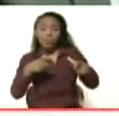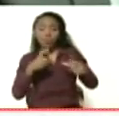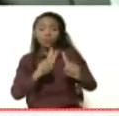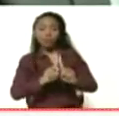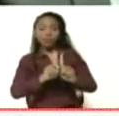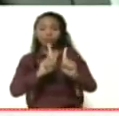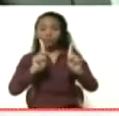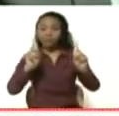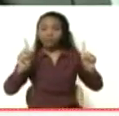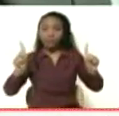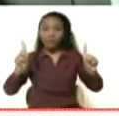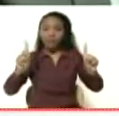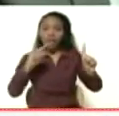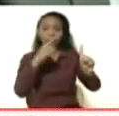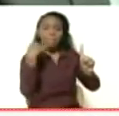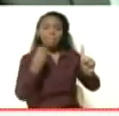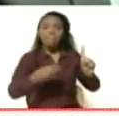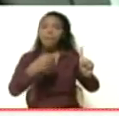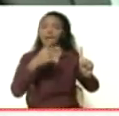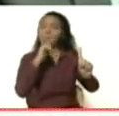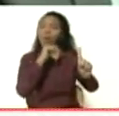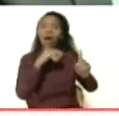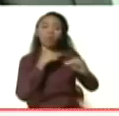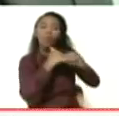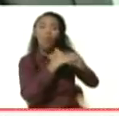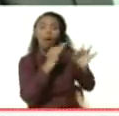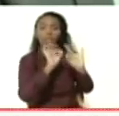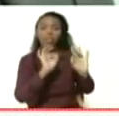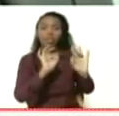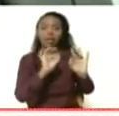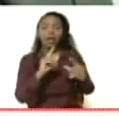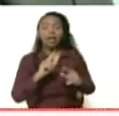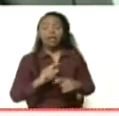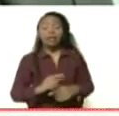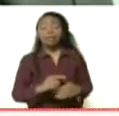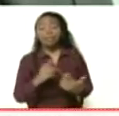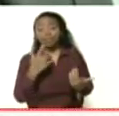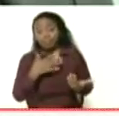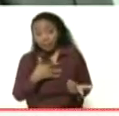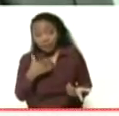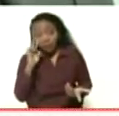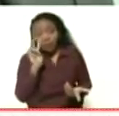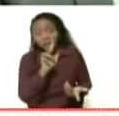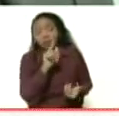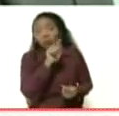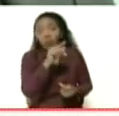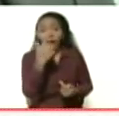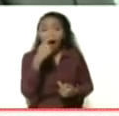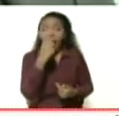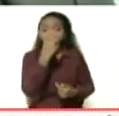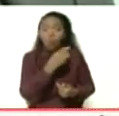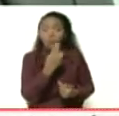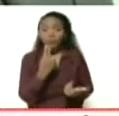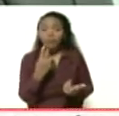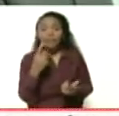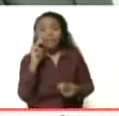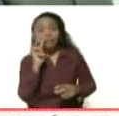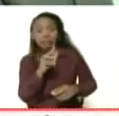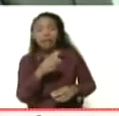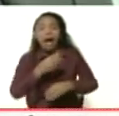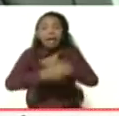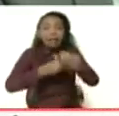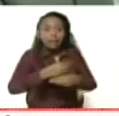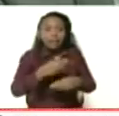distantes y cada vez más desiguales. Quería ver si usted ve preocupación y qué debería hacerse al